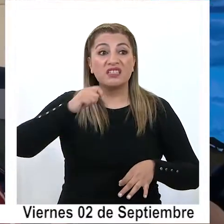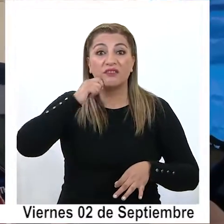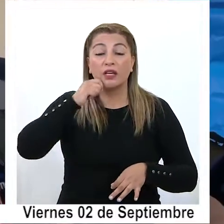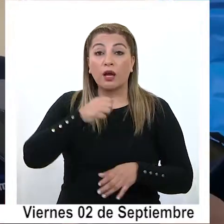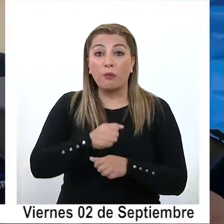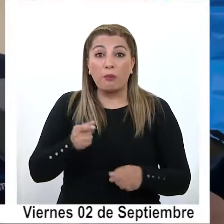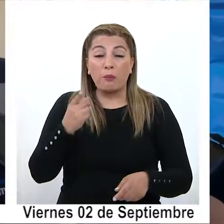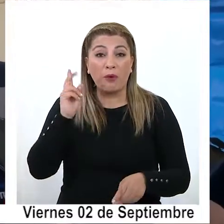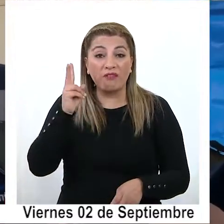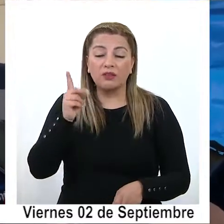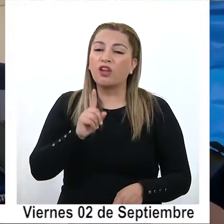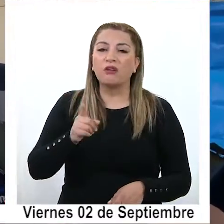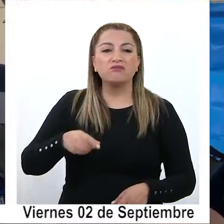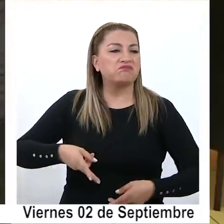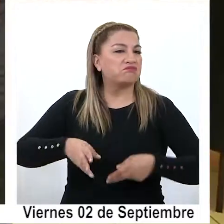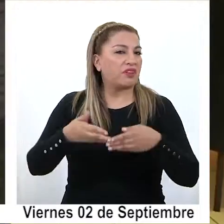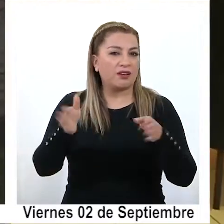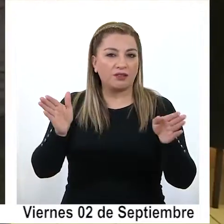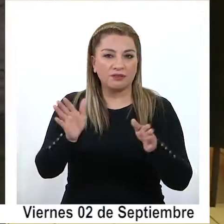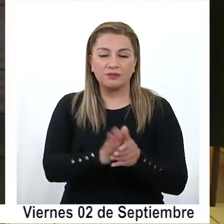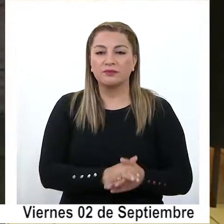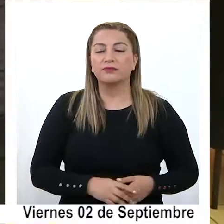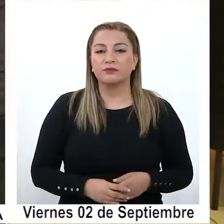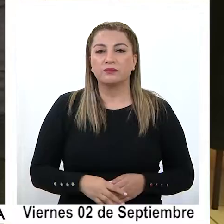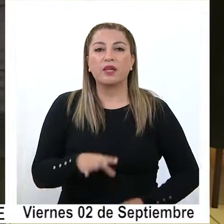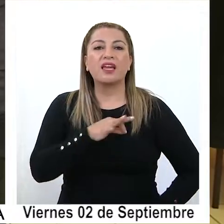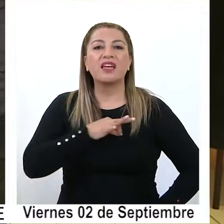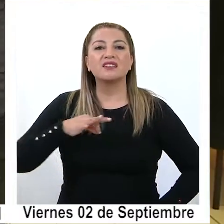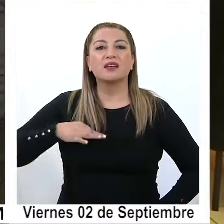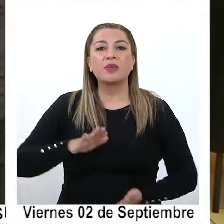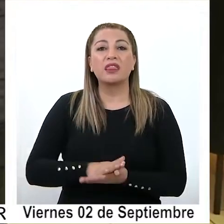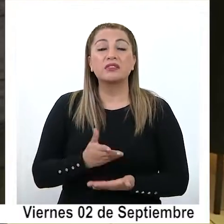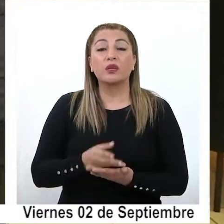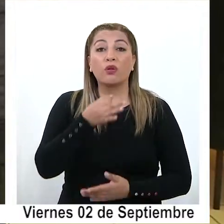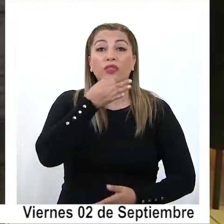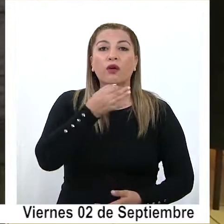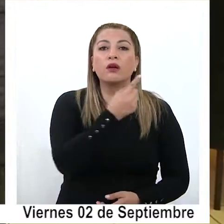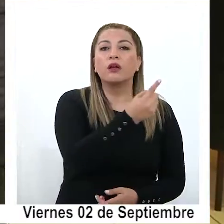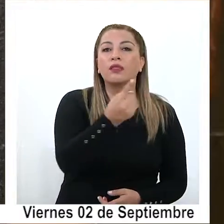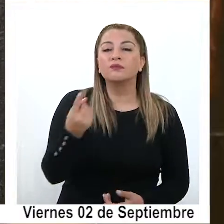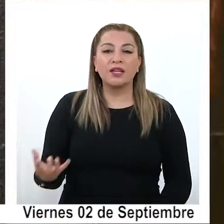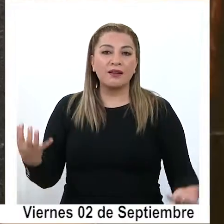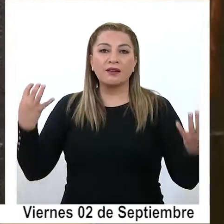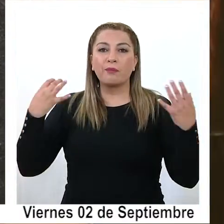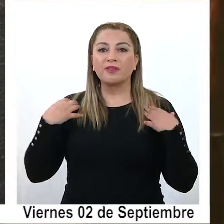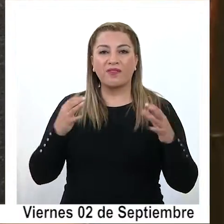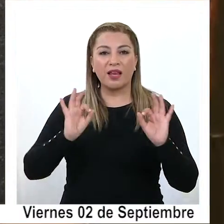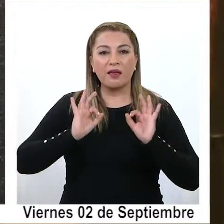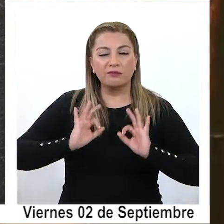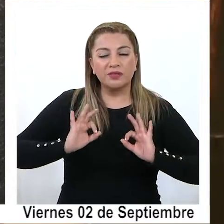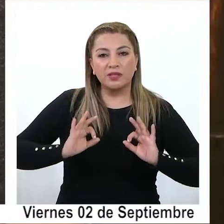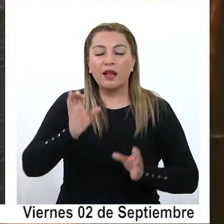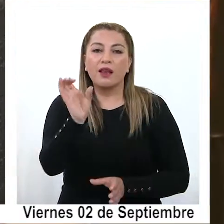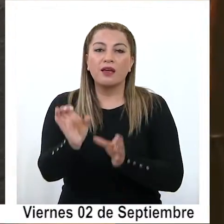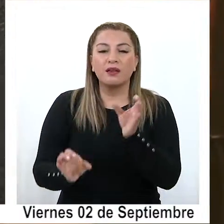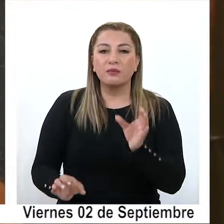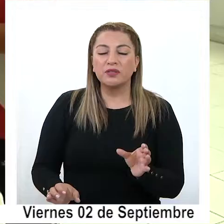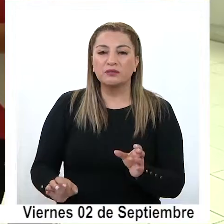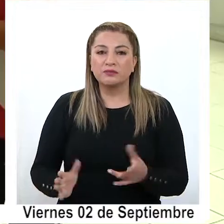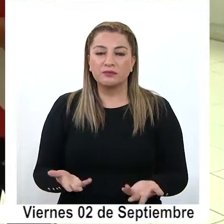para poder realizar la votación. El Ceremi llamó a actuar con responsabilidad, en especial a las personas que